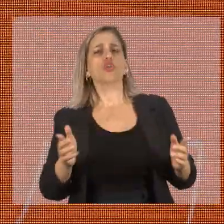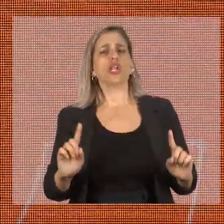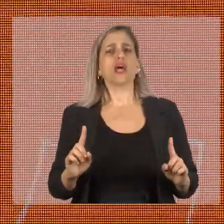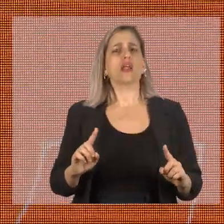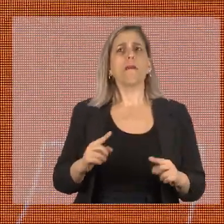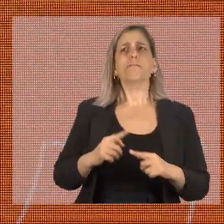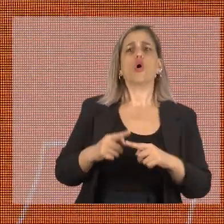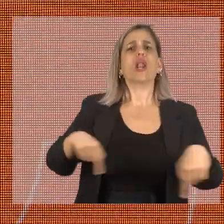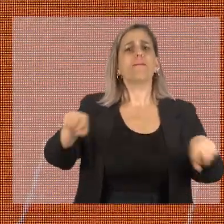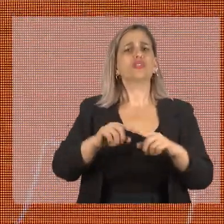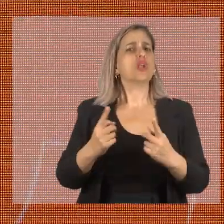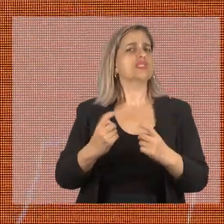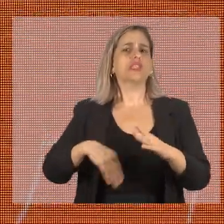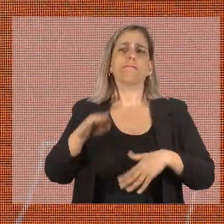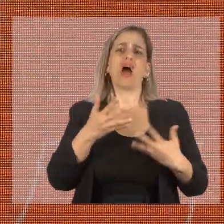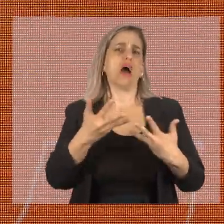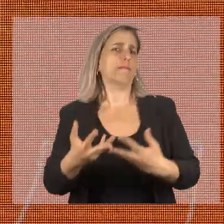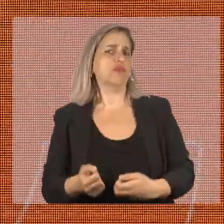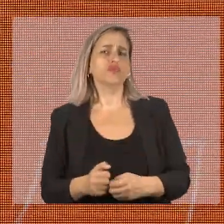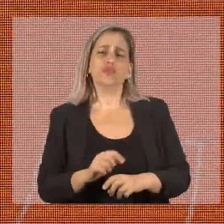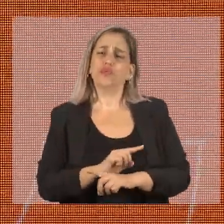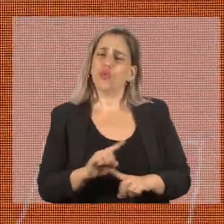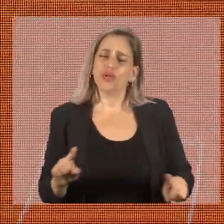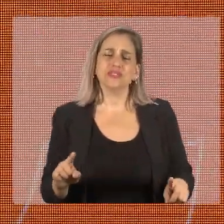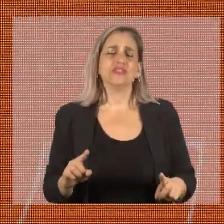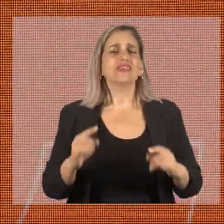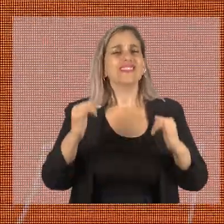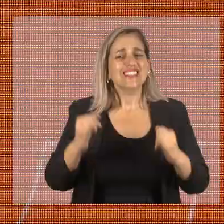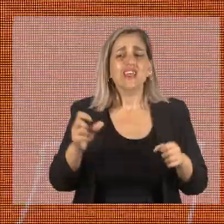lo que uno hace para con los más necesitados o los más débiles.